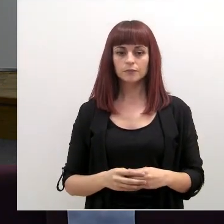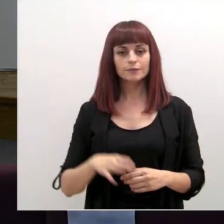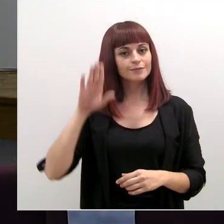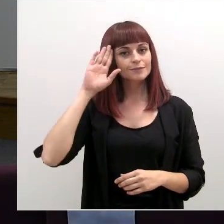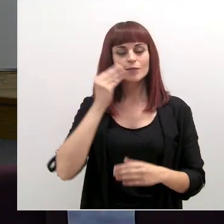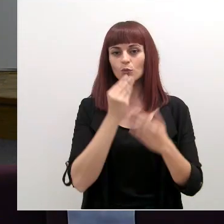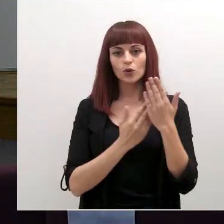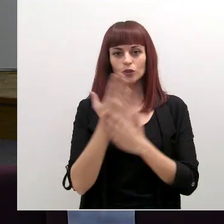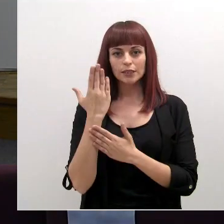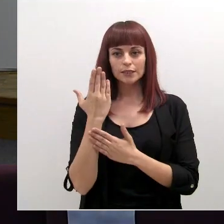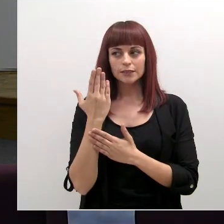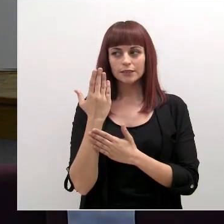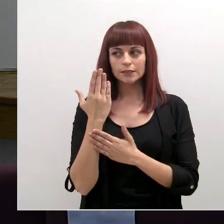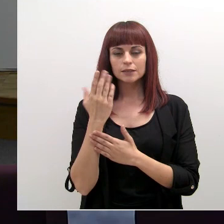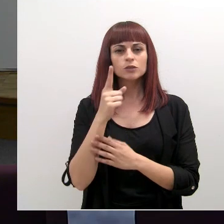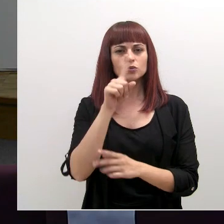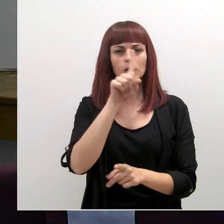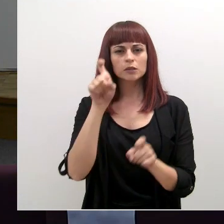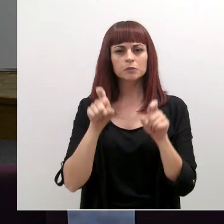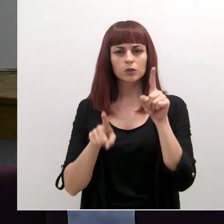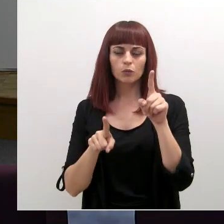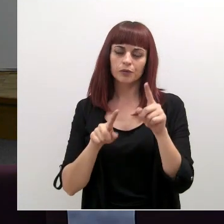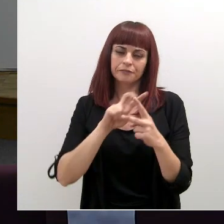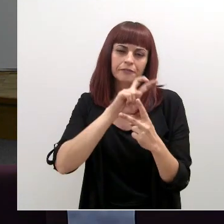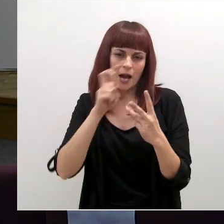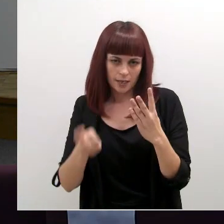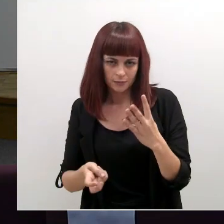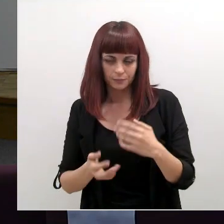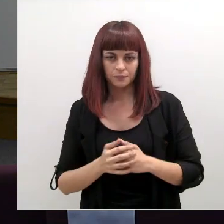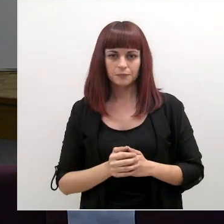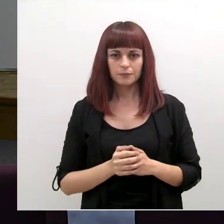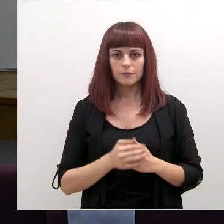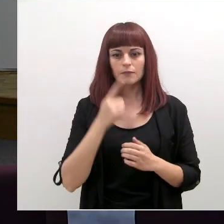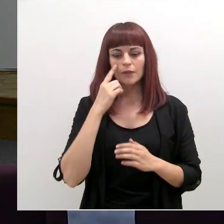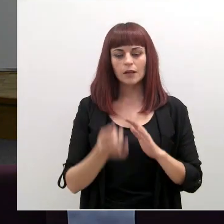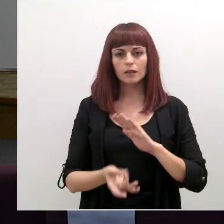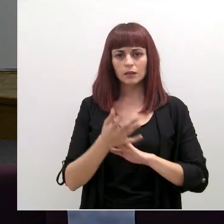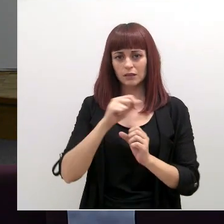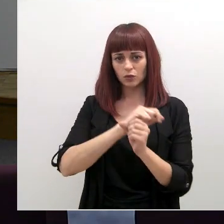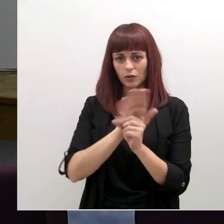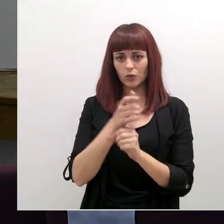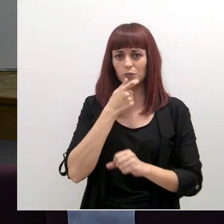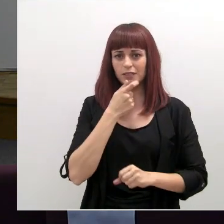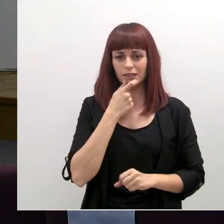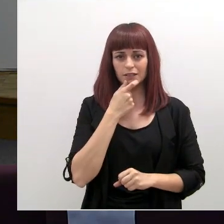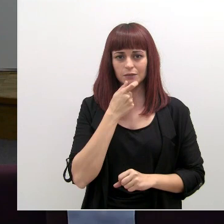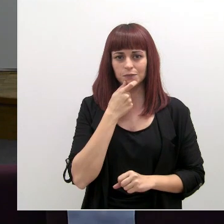Hola, buenos días. Una pregunta, varias preguntas son sobre la variante británica. ¿El reparto que hay